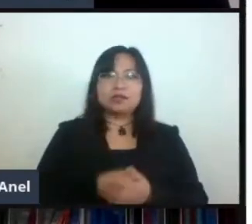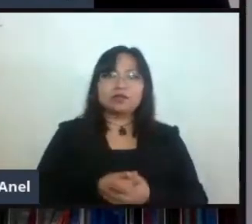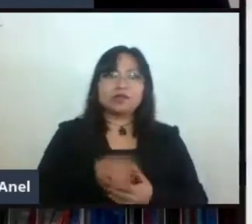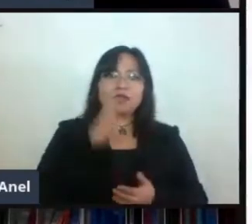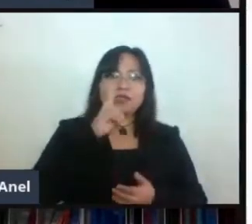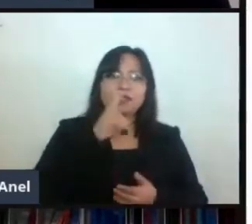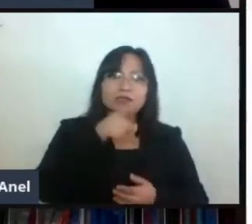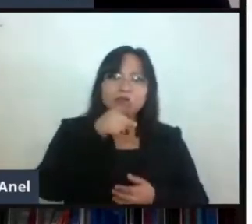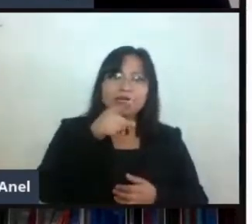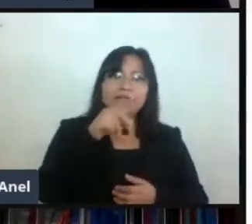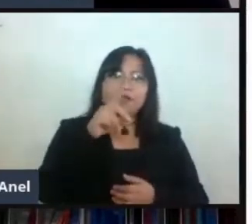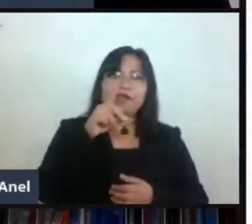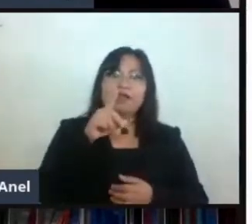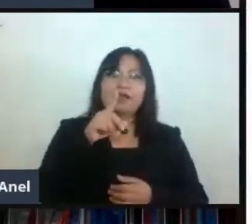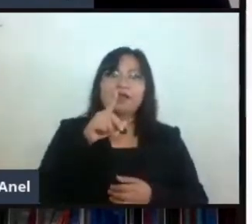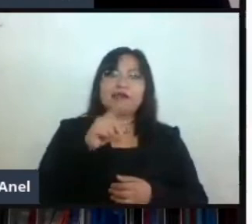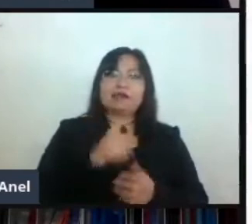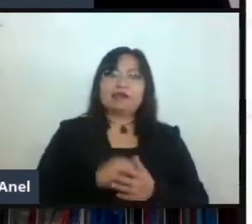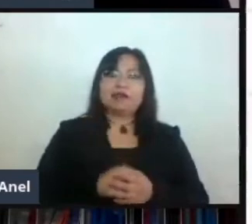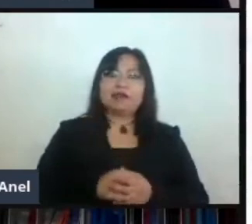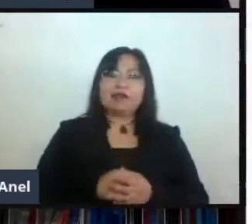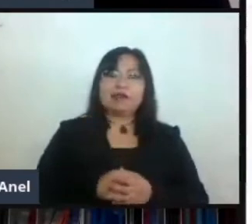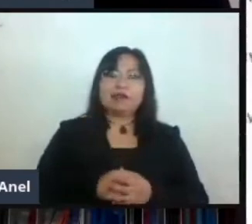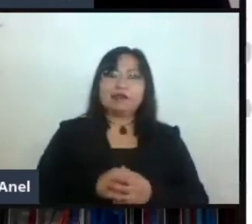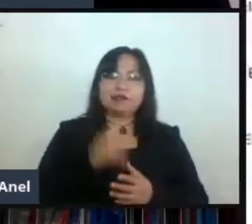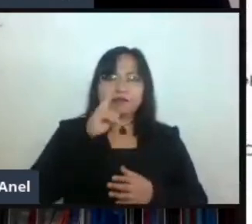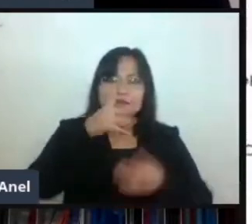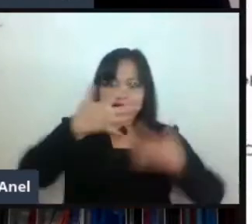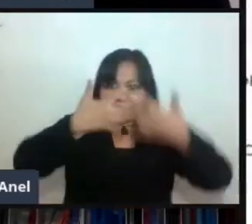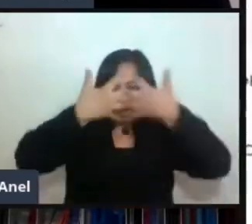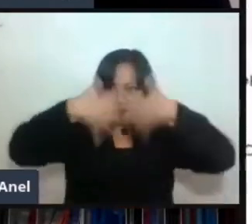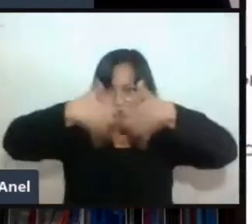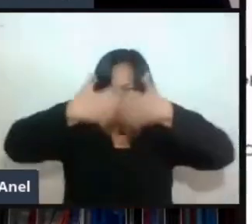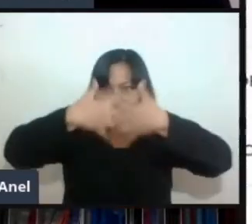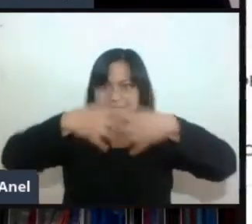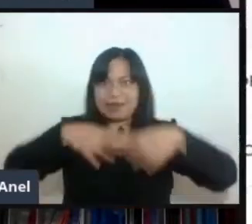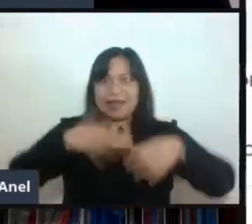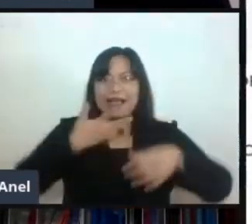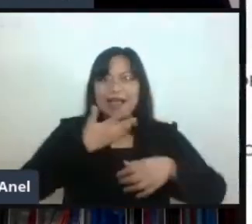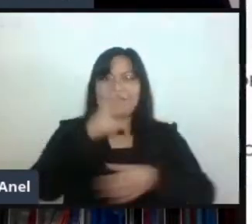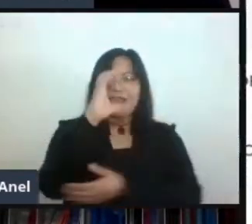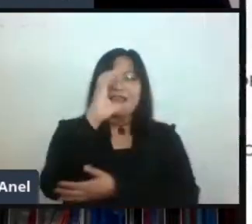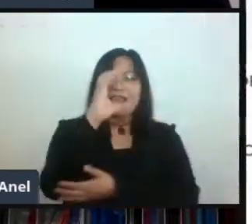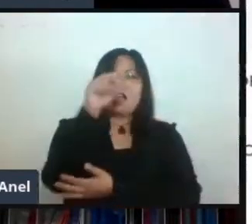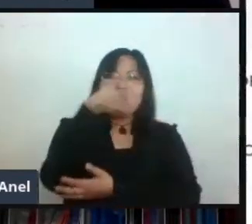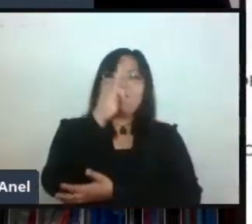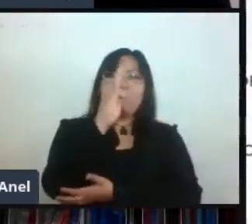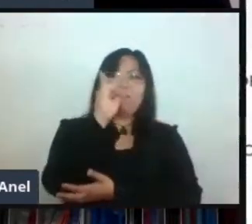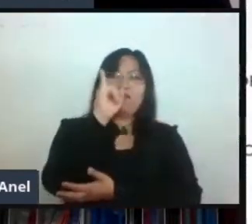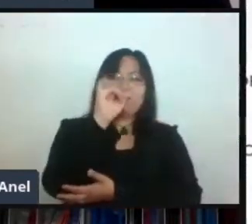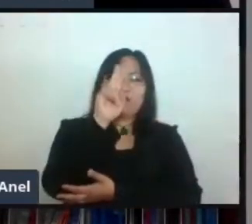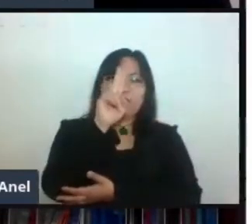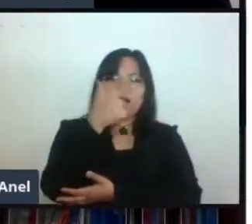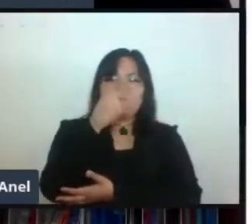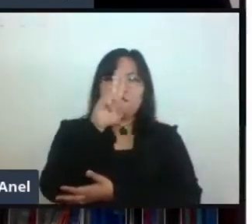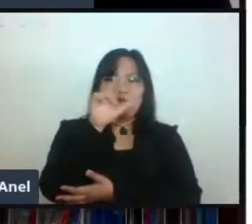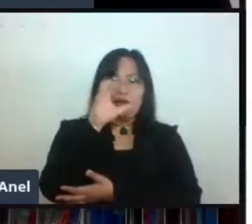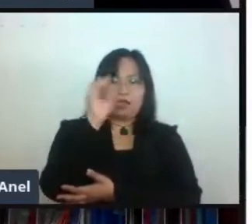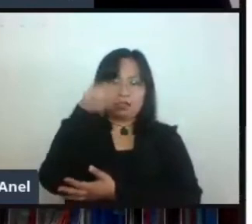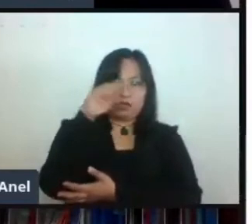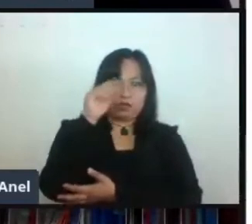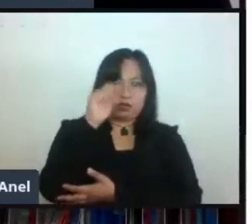Me voy a ir a mi engrane. Recuerden que el engrane es el de configuración. Entonces, le doy clic